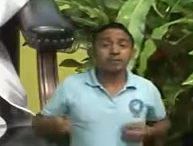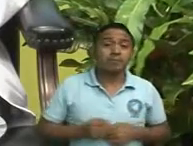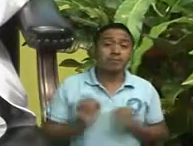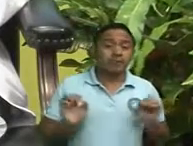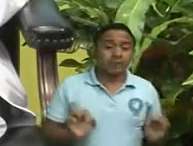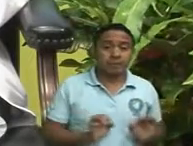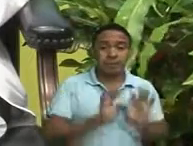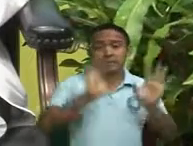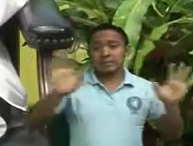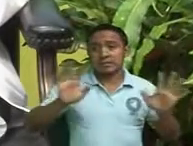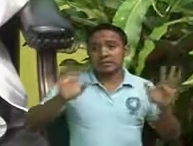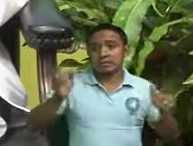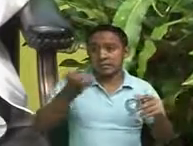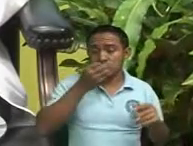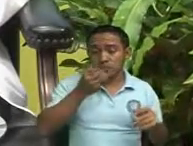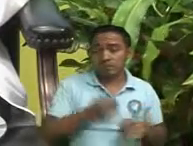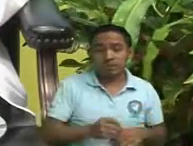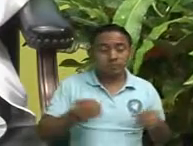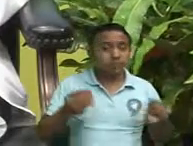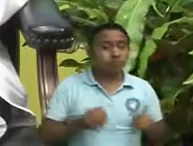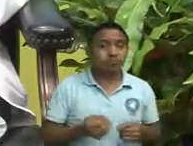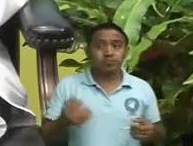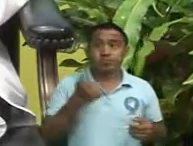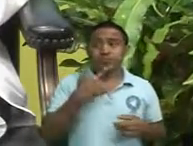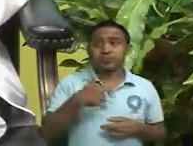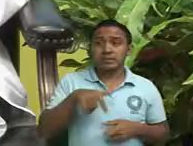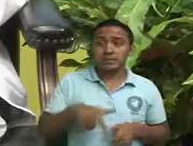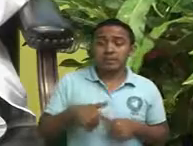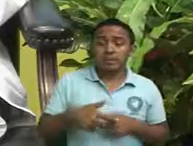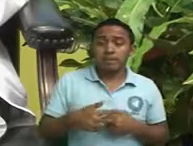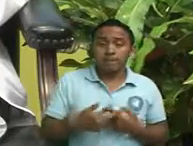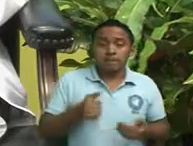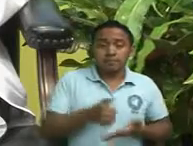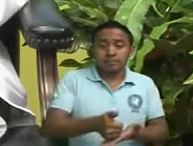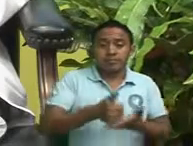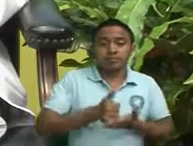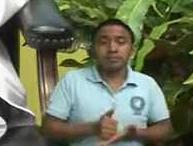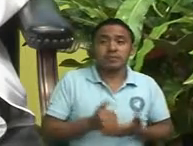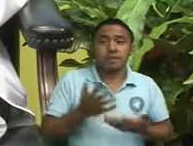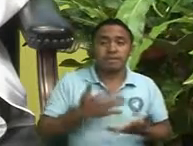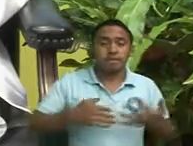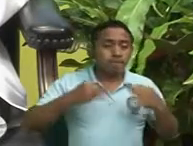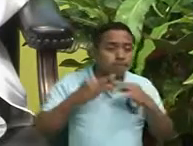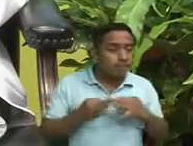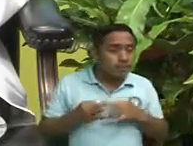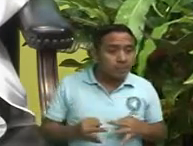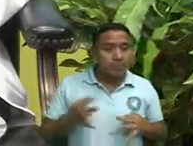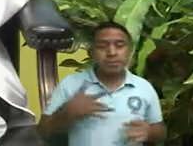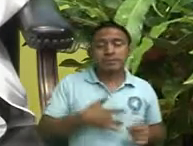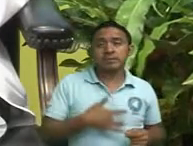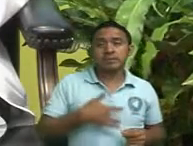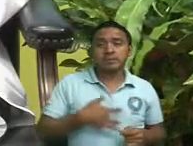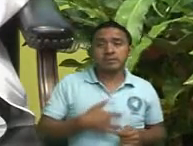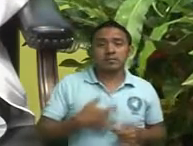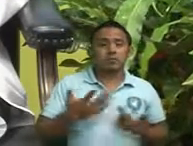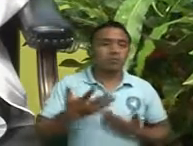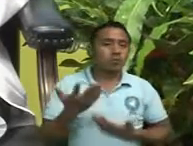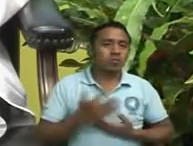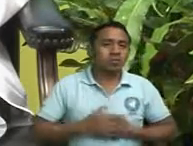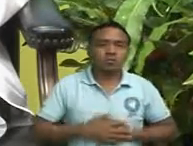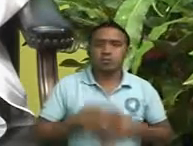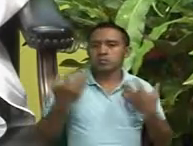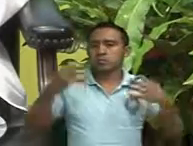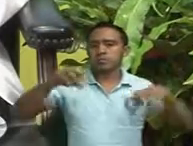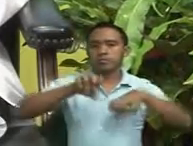más importante de todo el día porque es el que te va a ayudar a consumir las energías necesarias para vos empezar